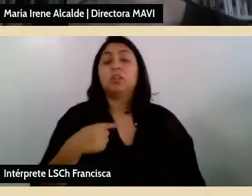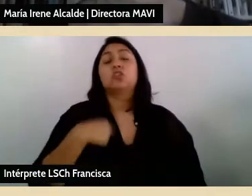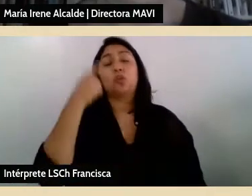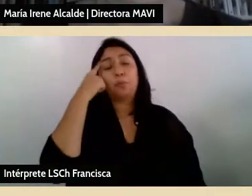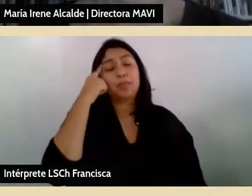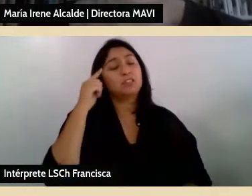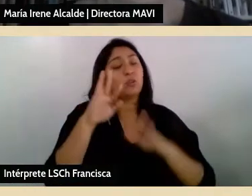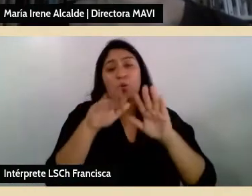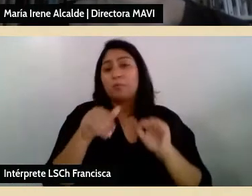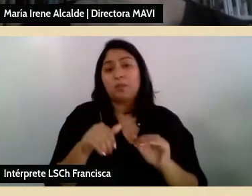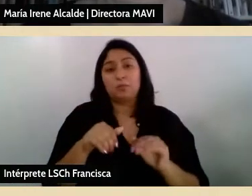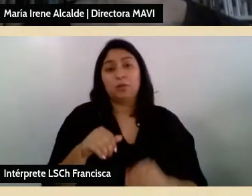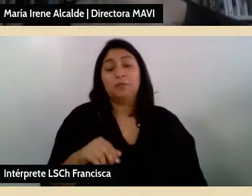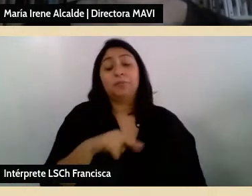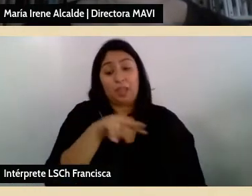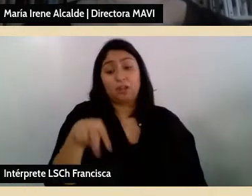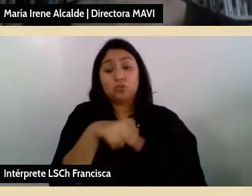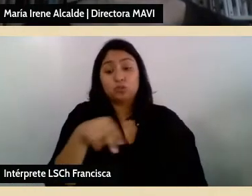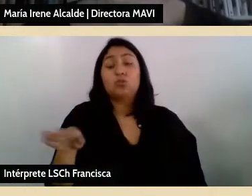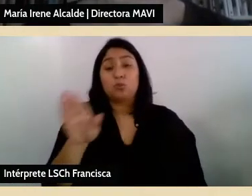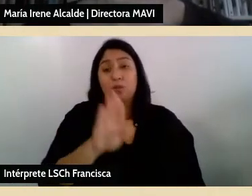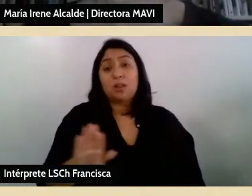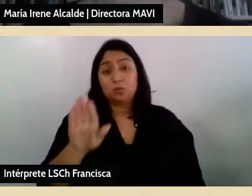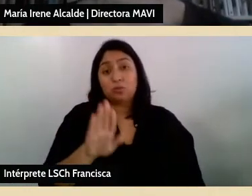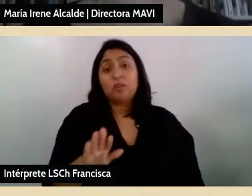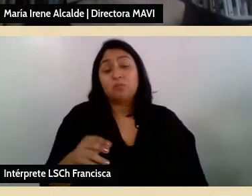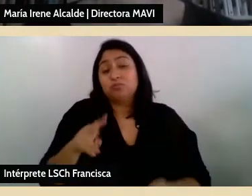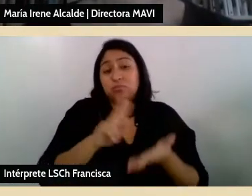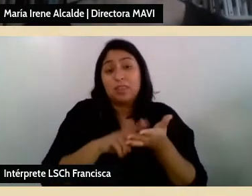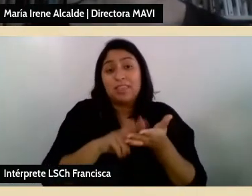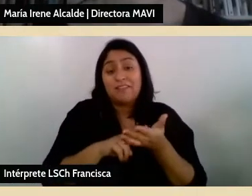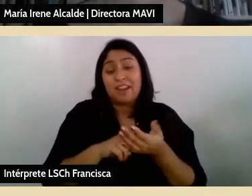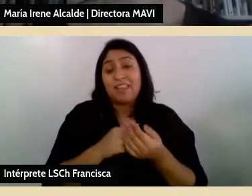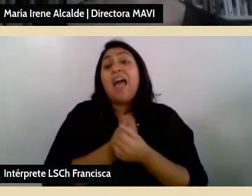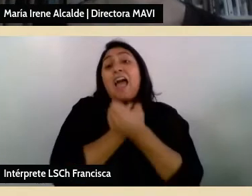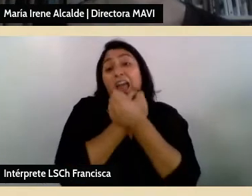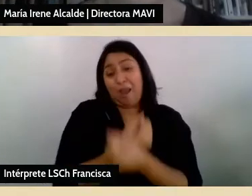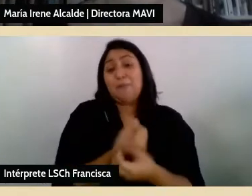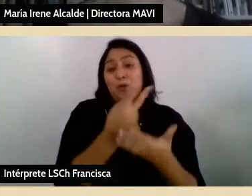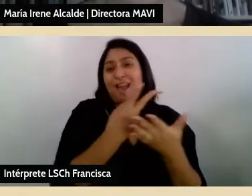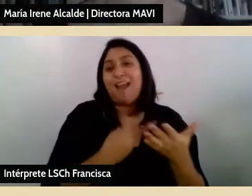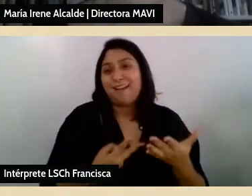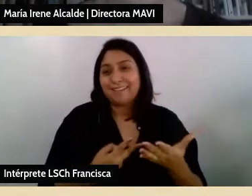nosotros. Lo que nos mantuvo a nosotros fue literalmente el amor al arte.